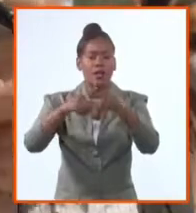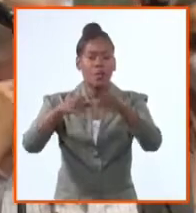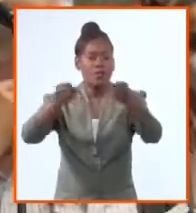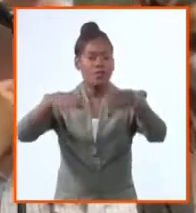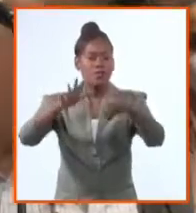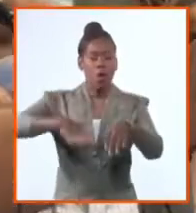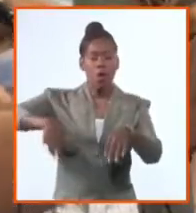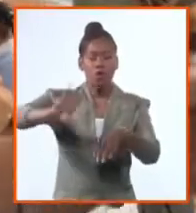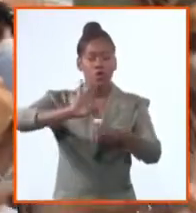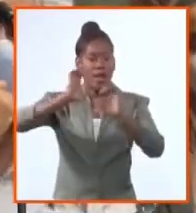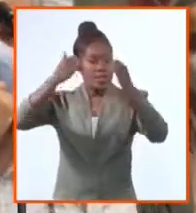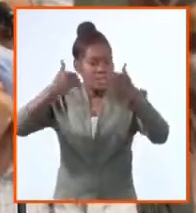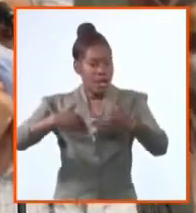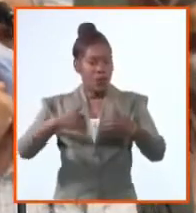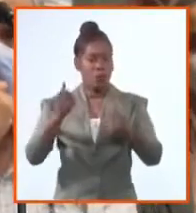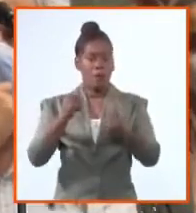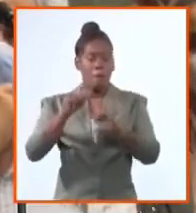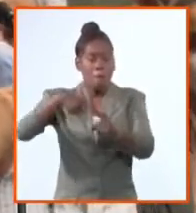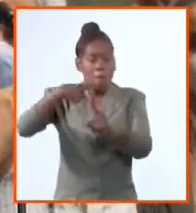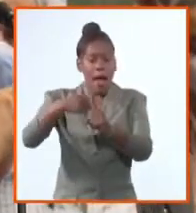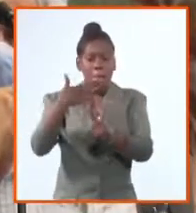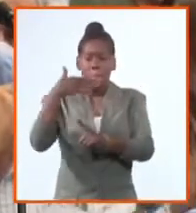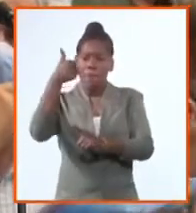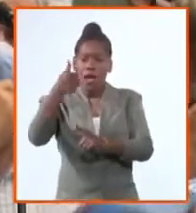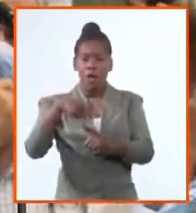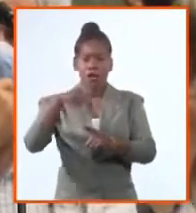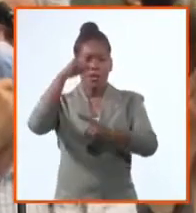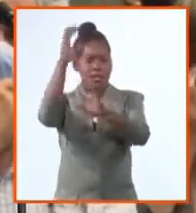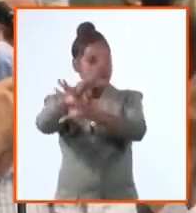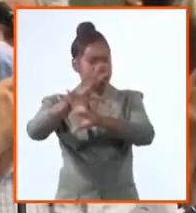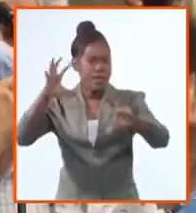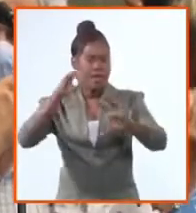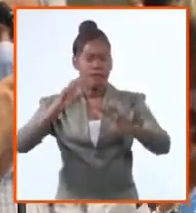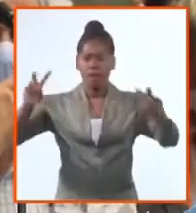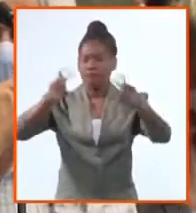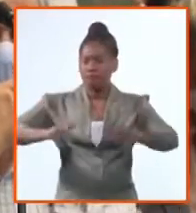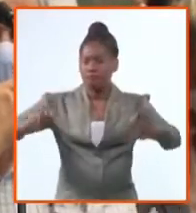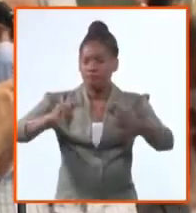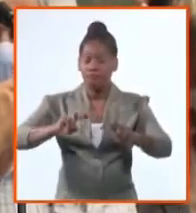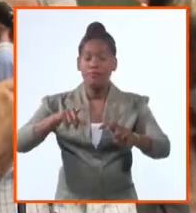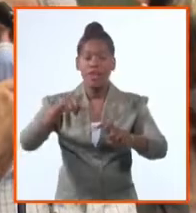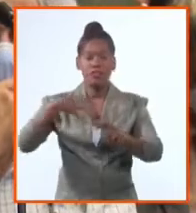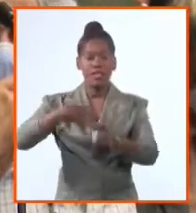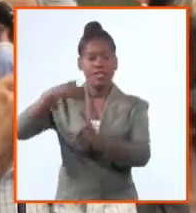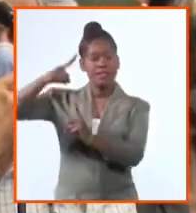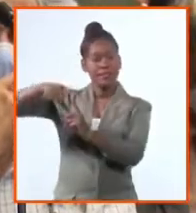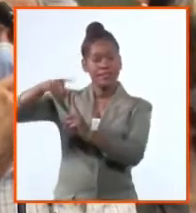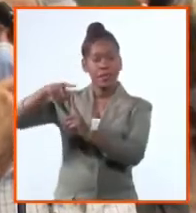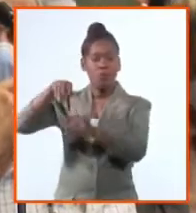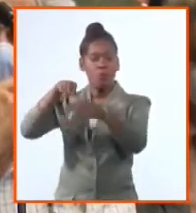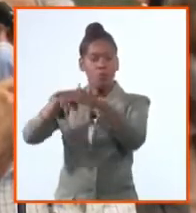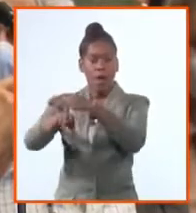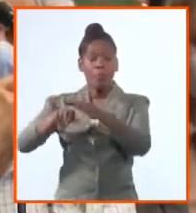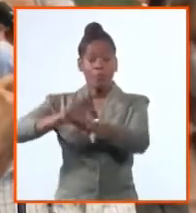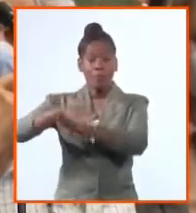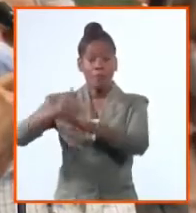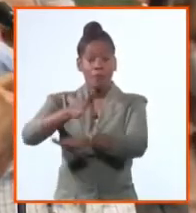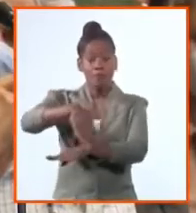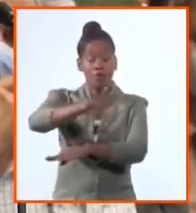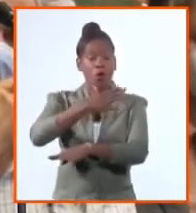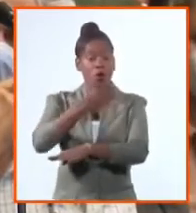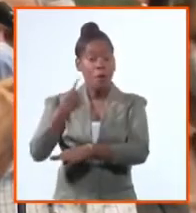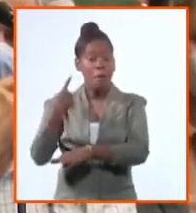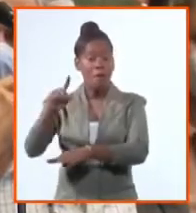que garanticen la introducción de la ciencia y la técnica en todos los procesos. Y aquí entonces... Hay que automatizar, hay que informatizar, hay que